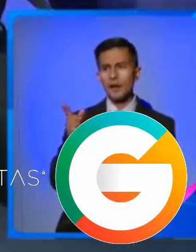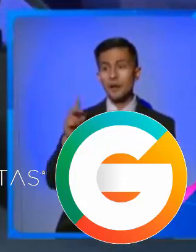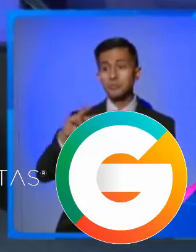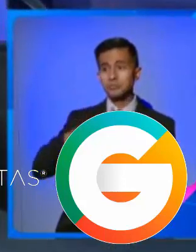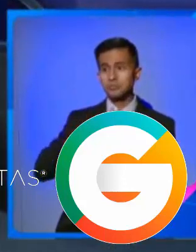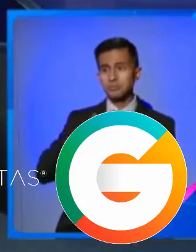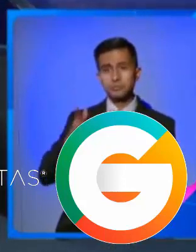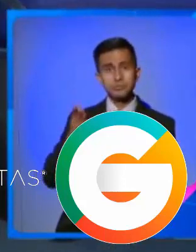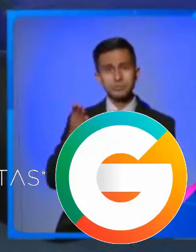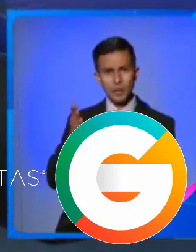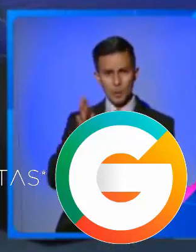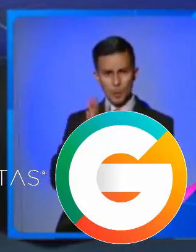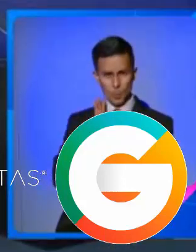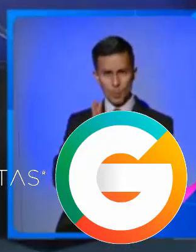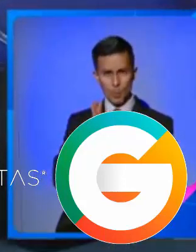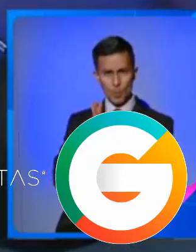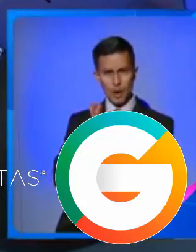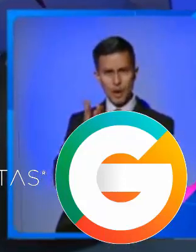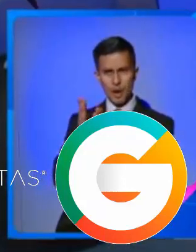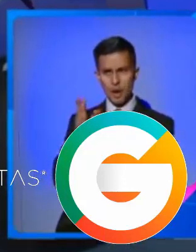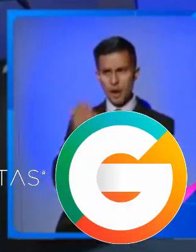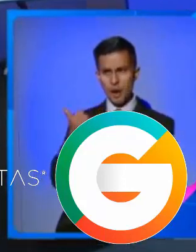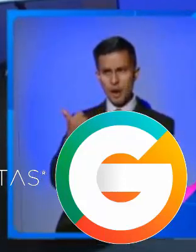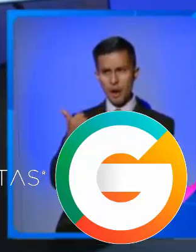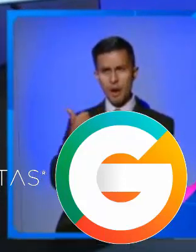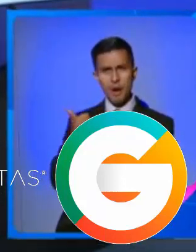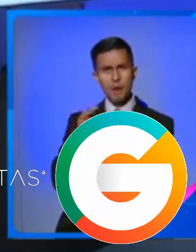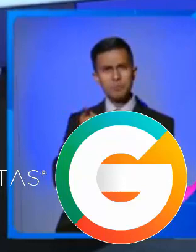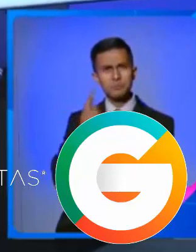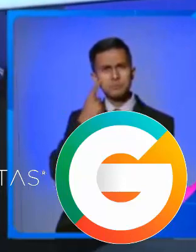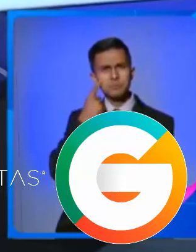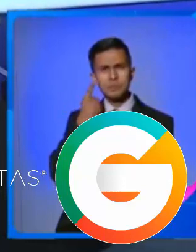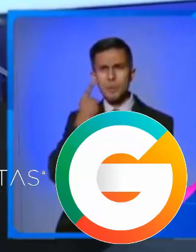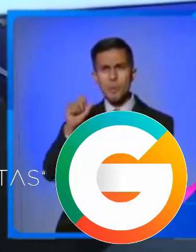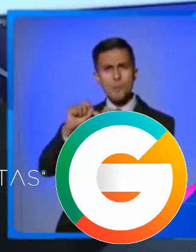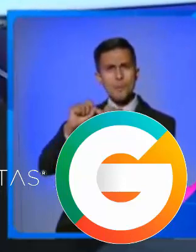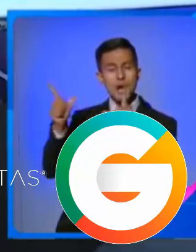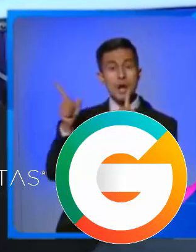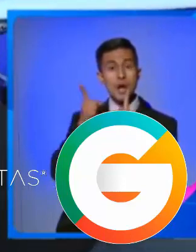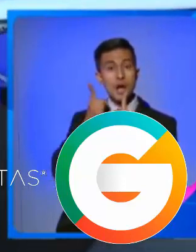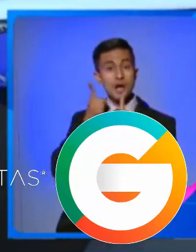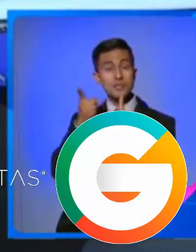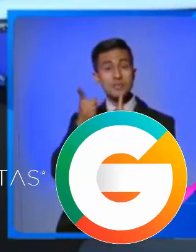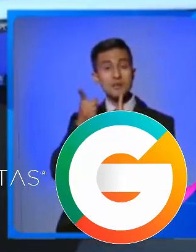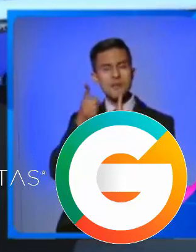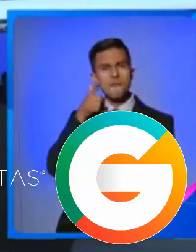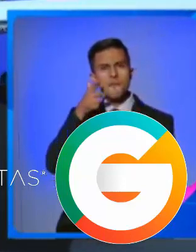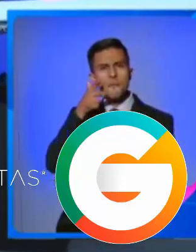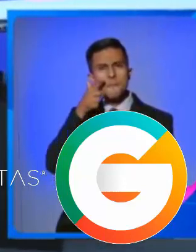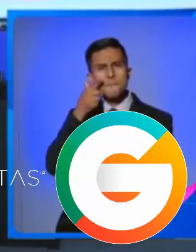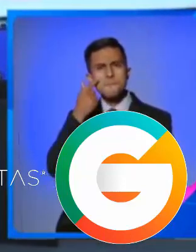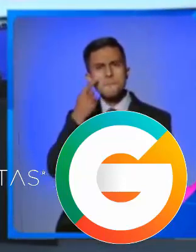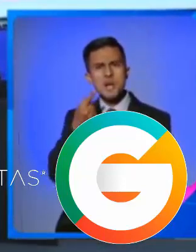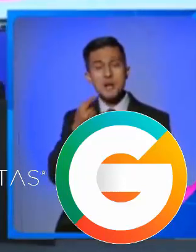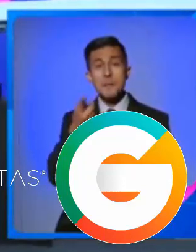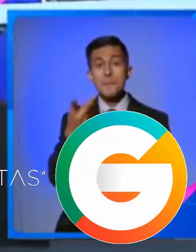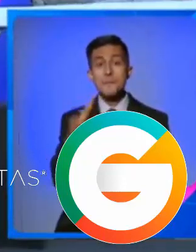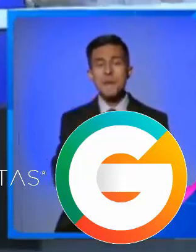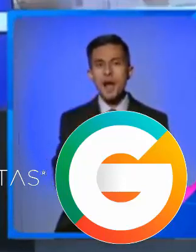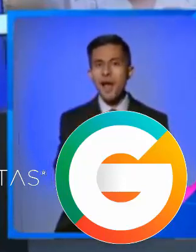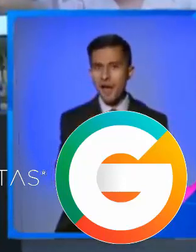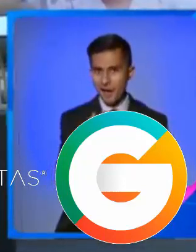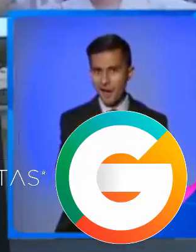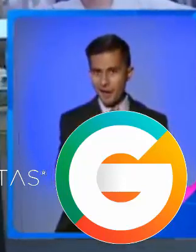de inteligencia para pedirles que en este momento proyecten las escenas de lo que está pasando en algunas